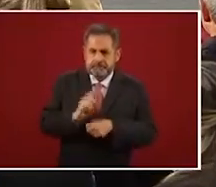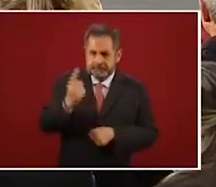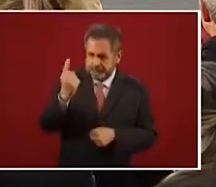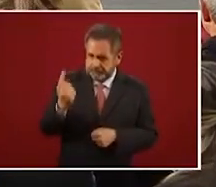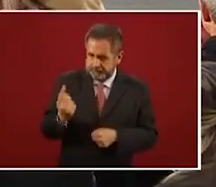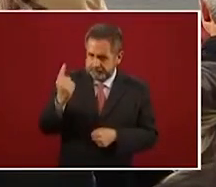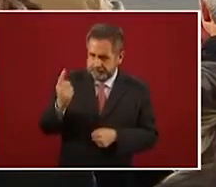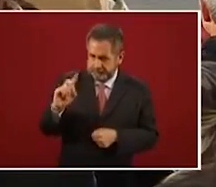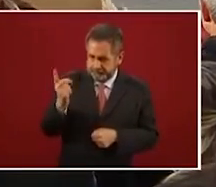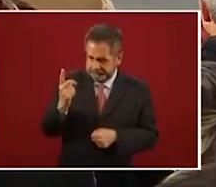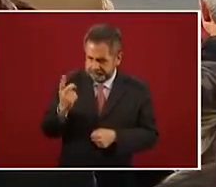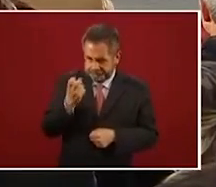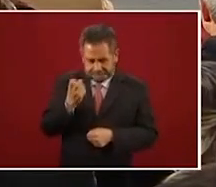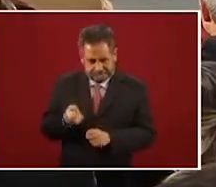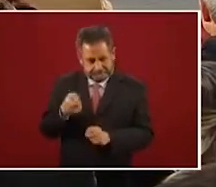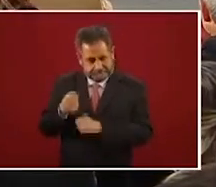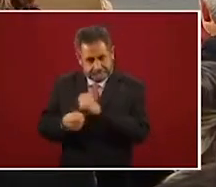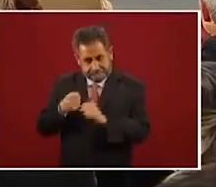diciembre de este año